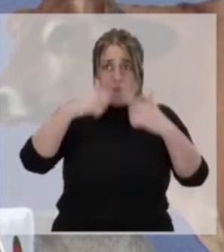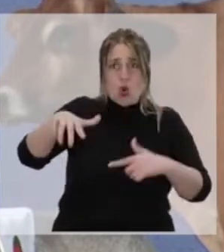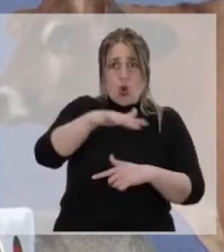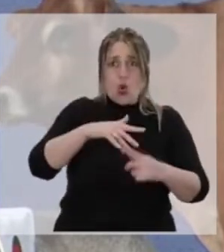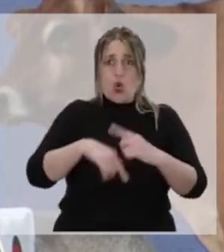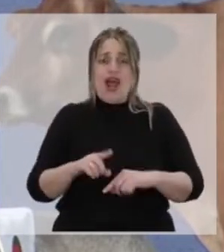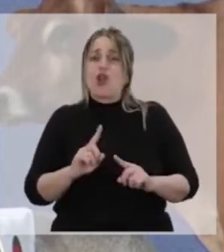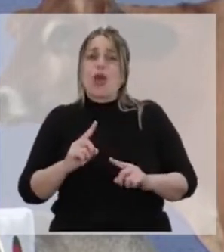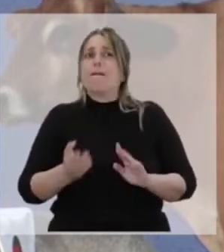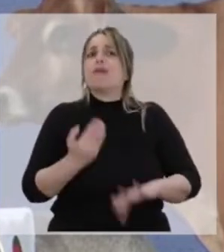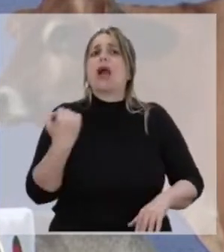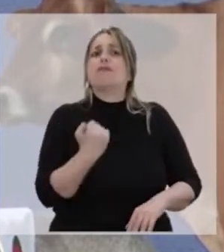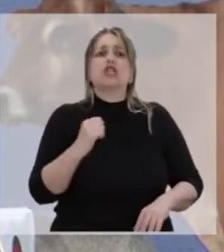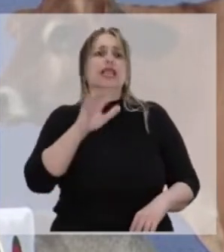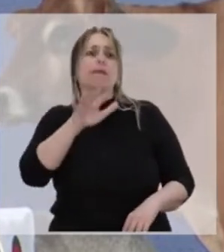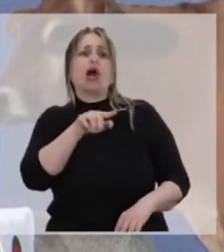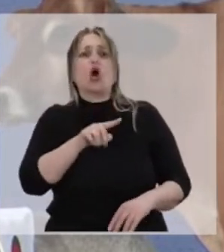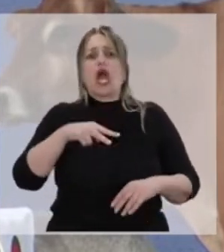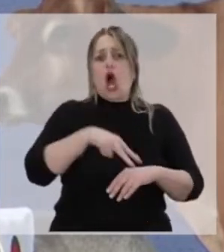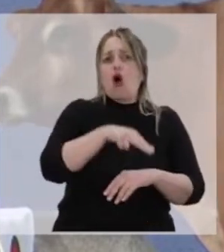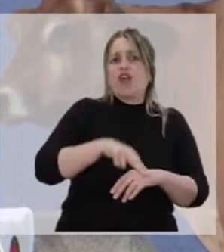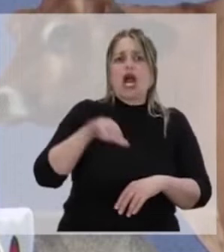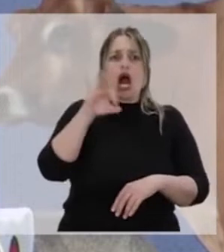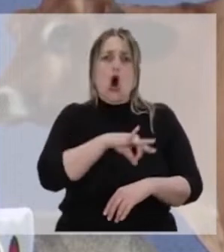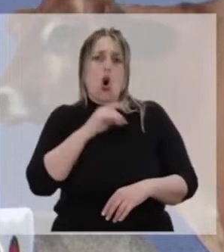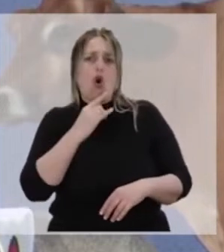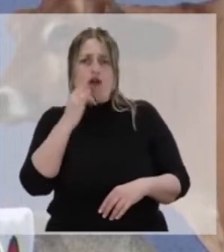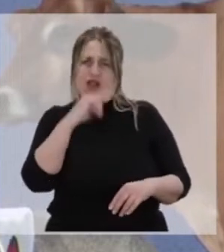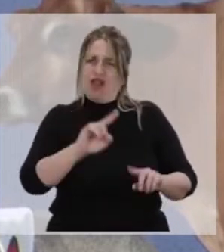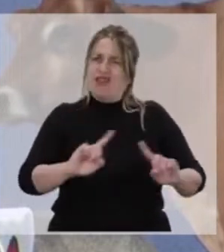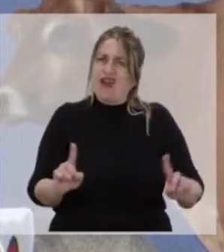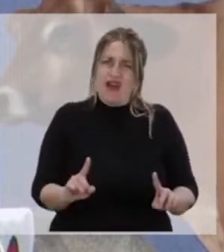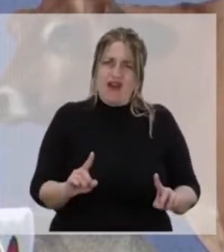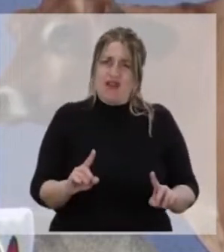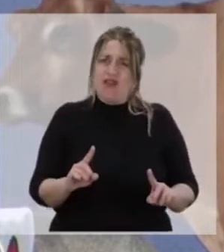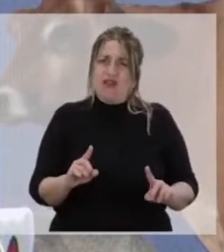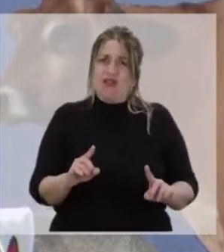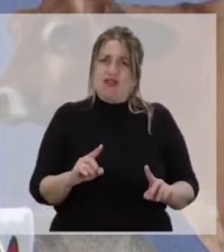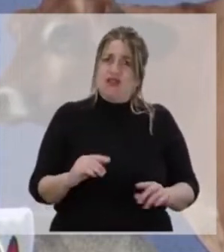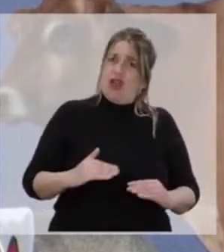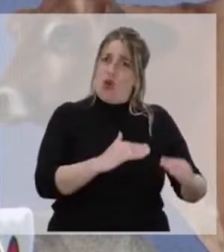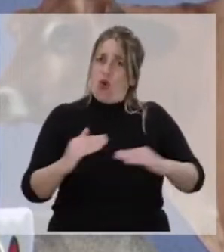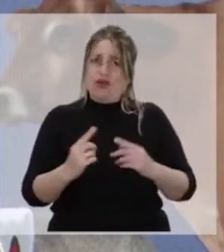sigue vigente no es más importante un perro que nos deja o una un ternero